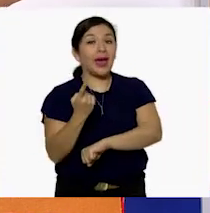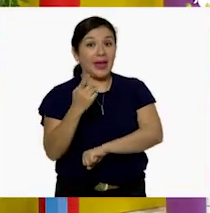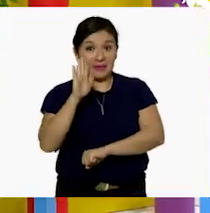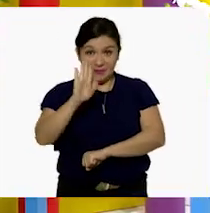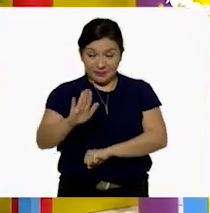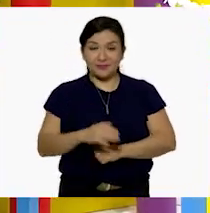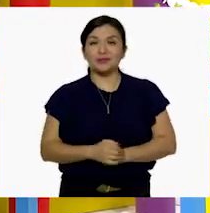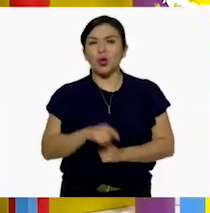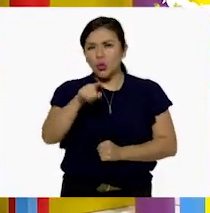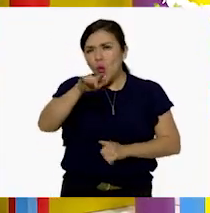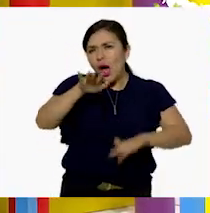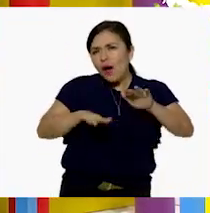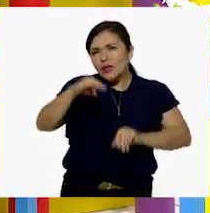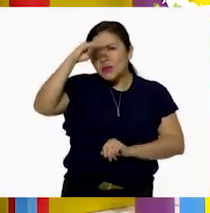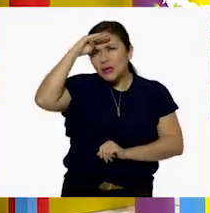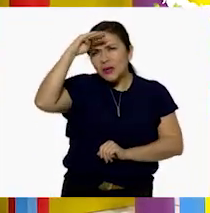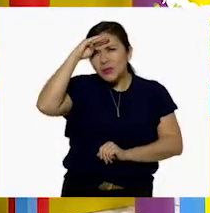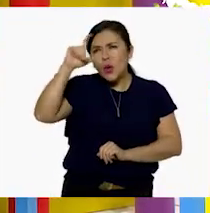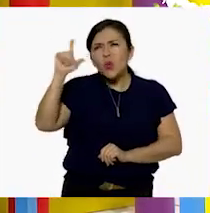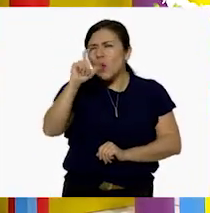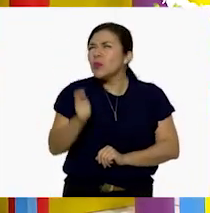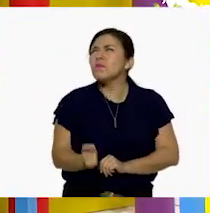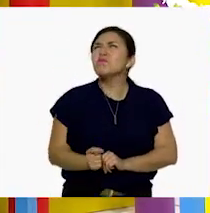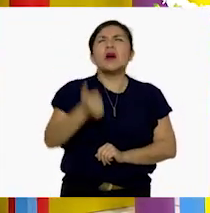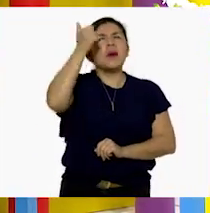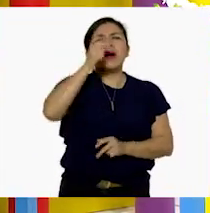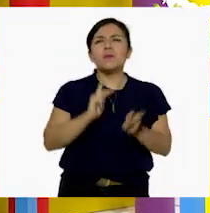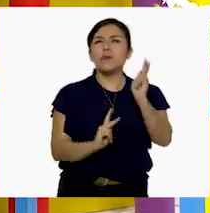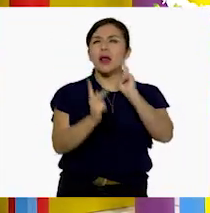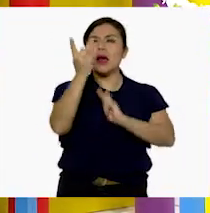¿te has puesto a pensar desde cuándo existen las plantas?